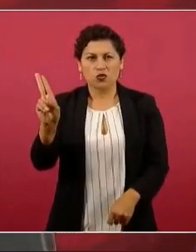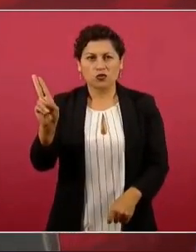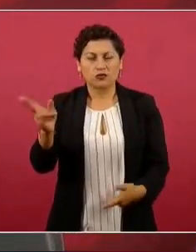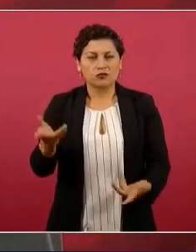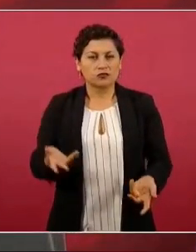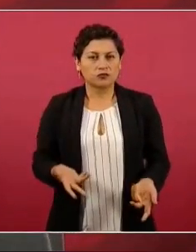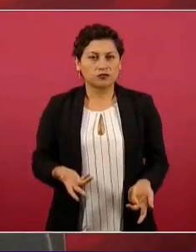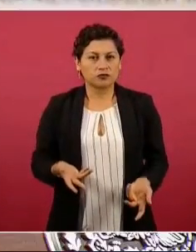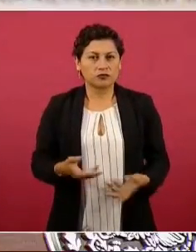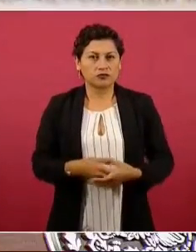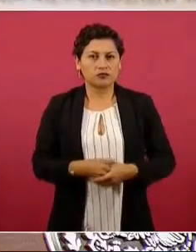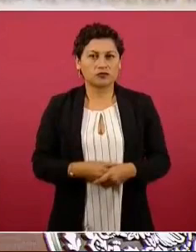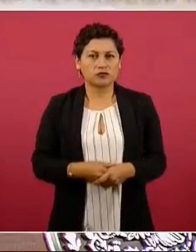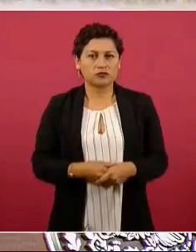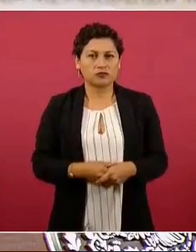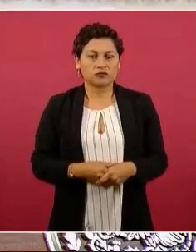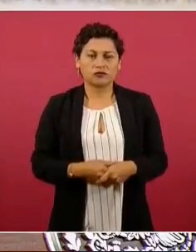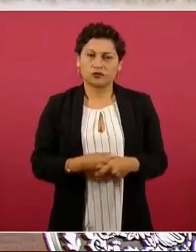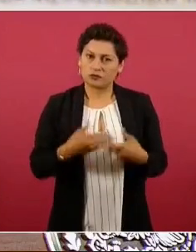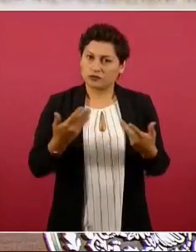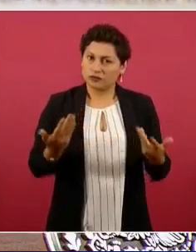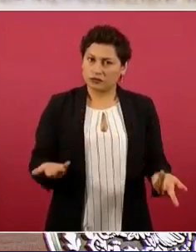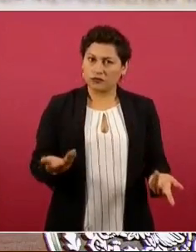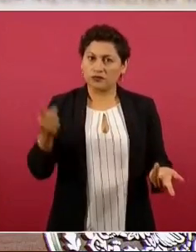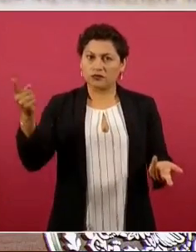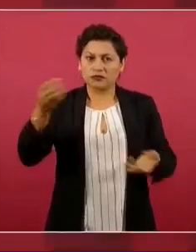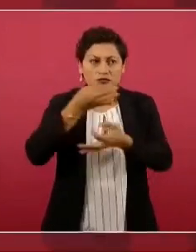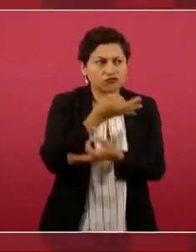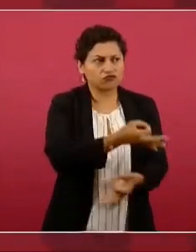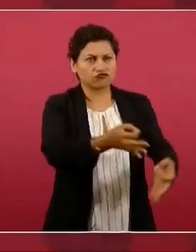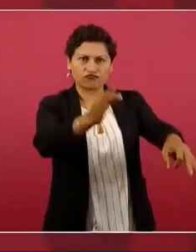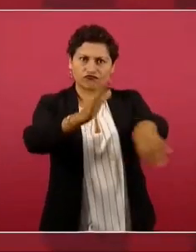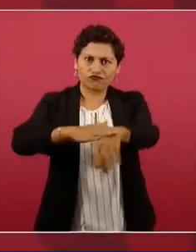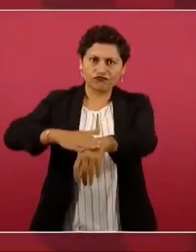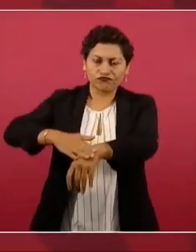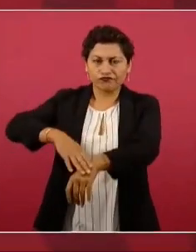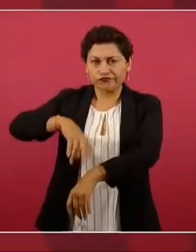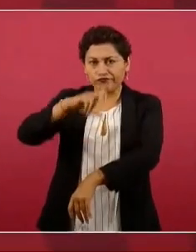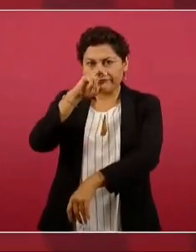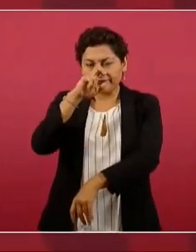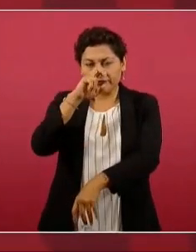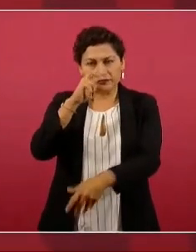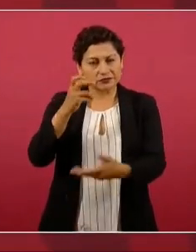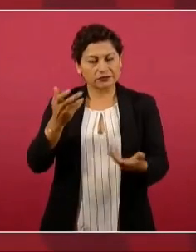que no se pronuncia con